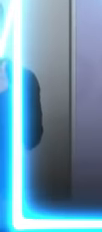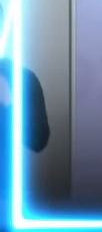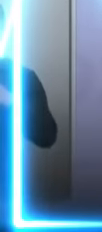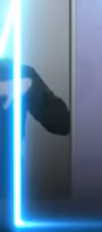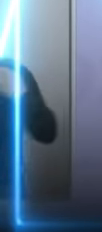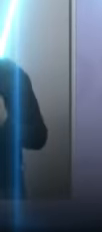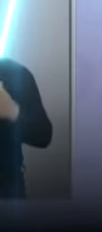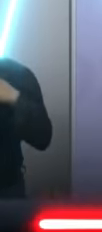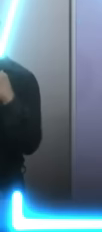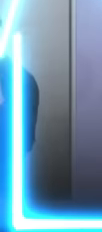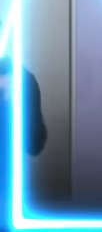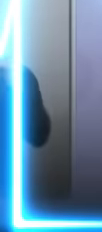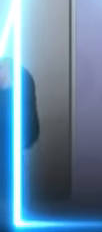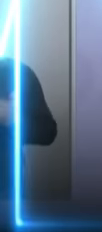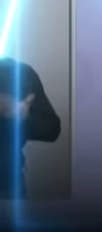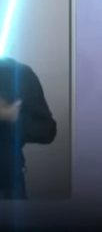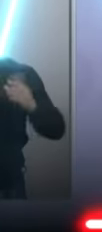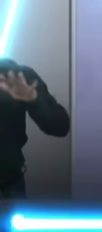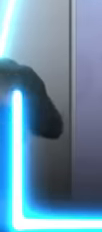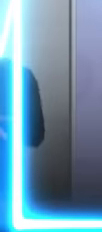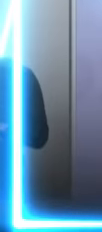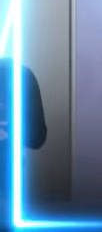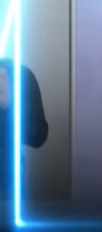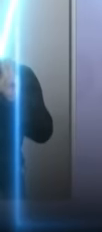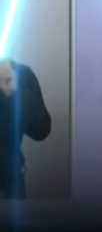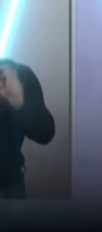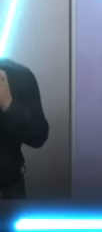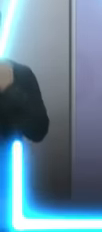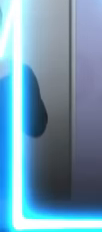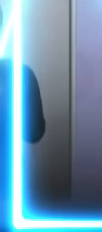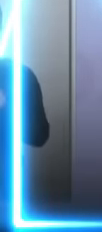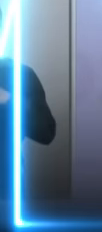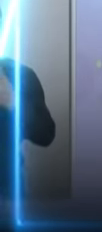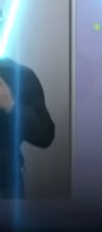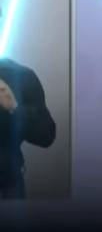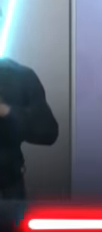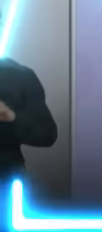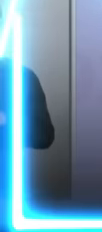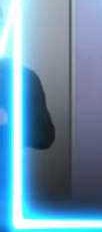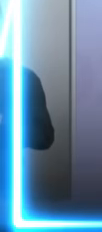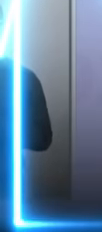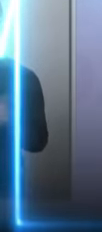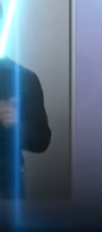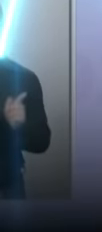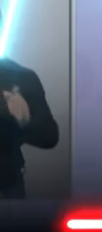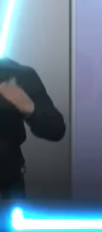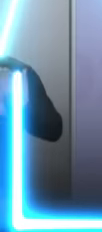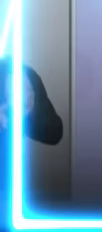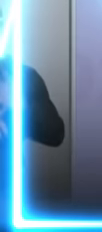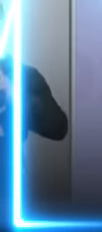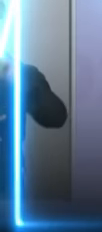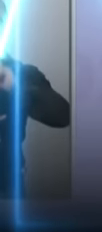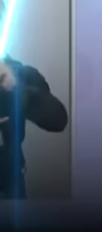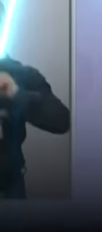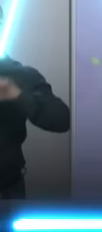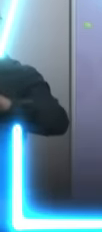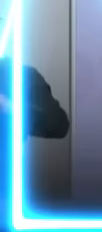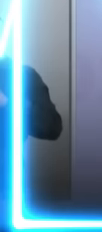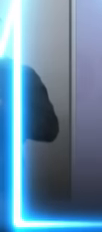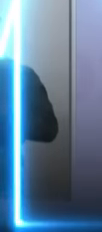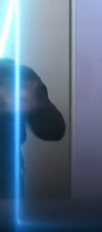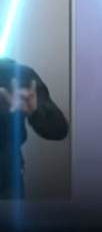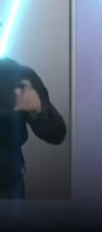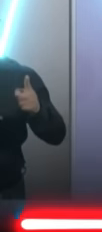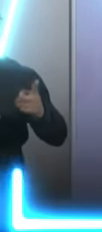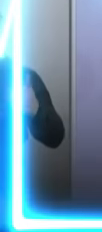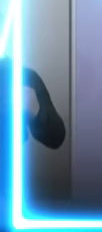abuso de poder, todos queremos un cambio. Ante la presión y amenazas que han tenido, y muy en especial las mujeres, de perder sus apoyos que me han mencionado,